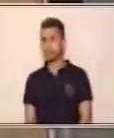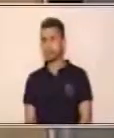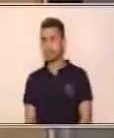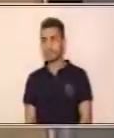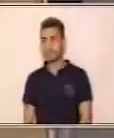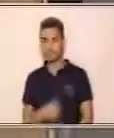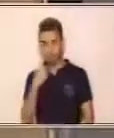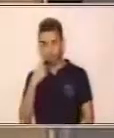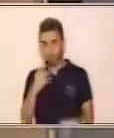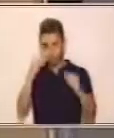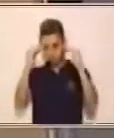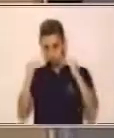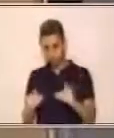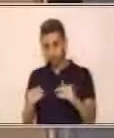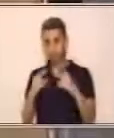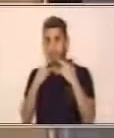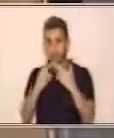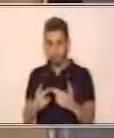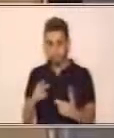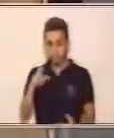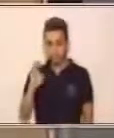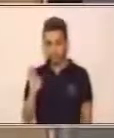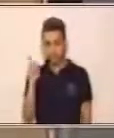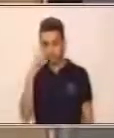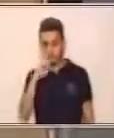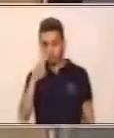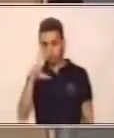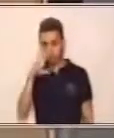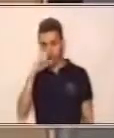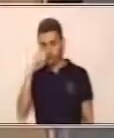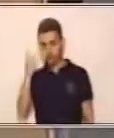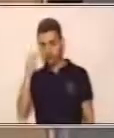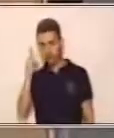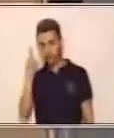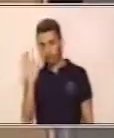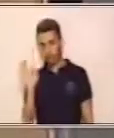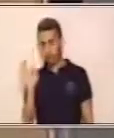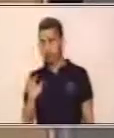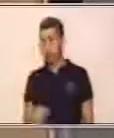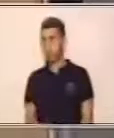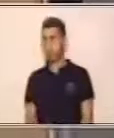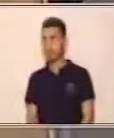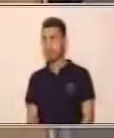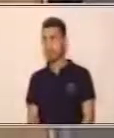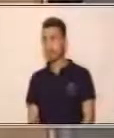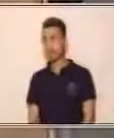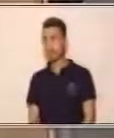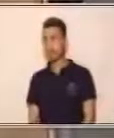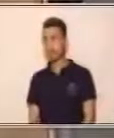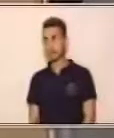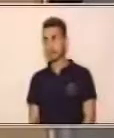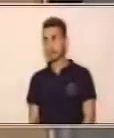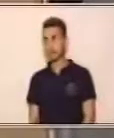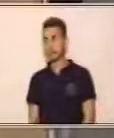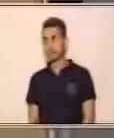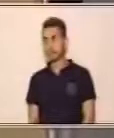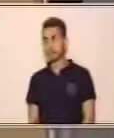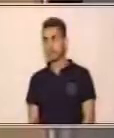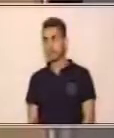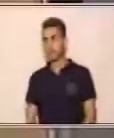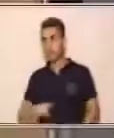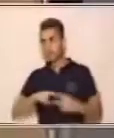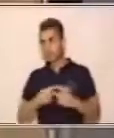nuestros resultados. ¿Te recuerdas? En el tercer paso decía que tenemos que trabajar desde la parte